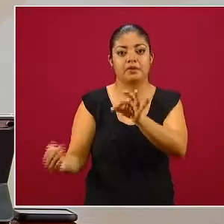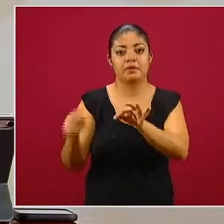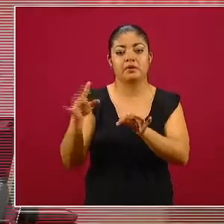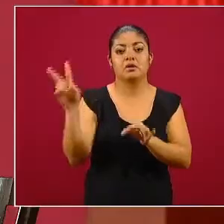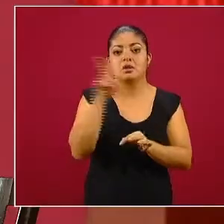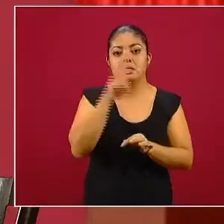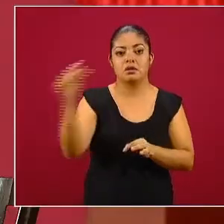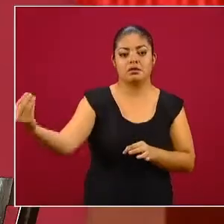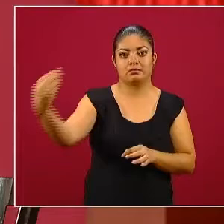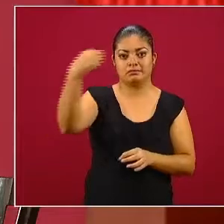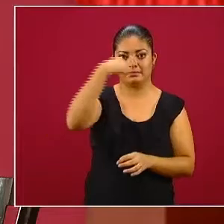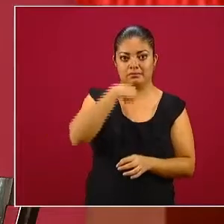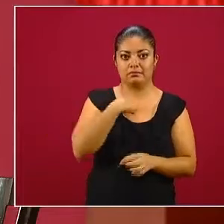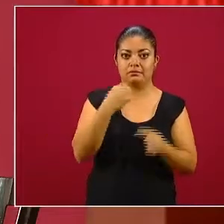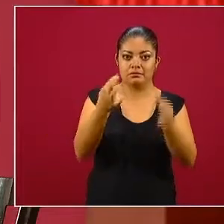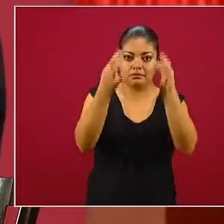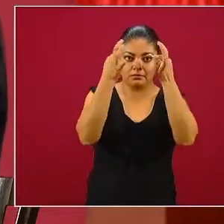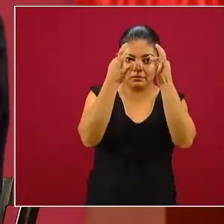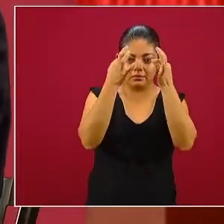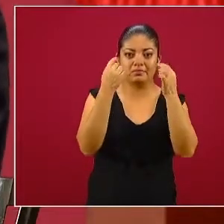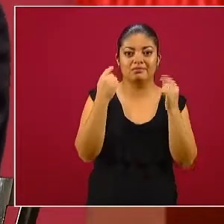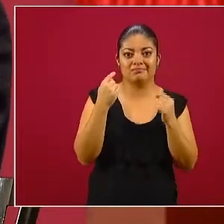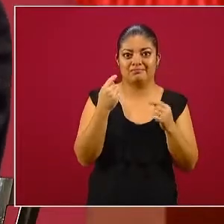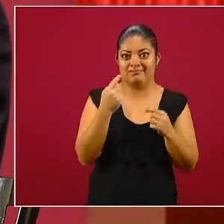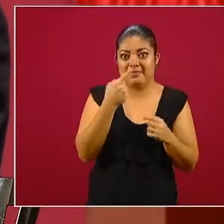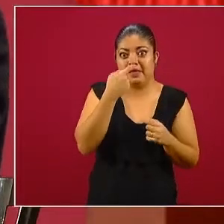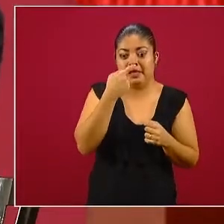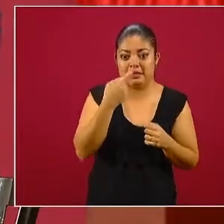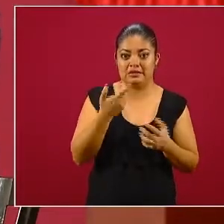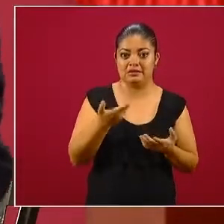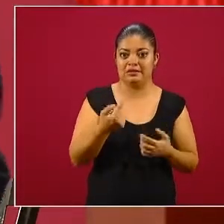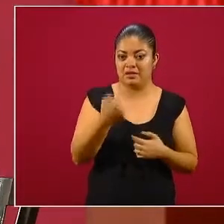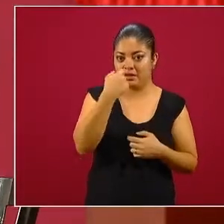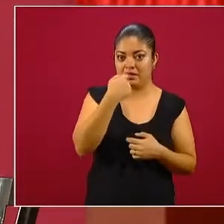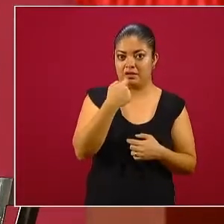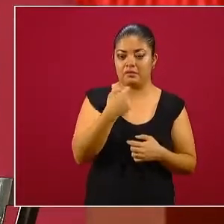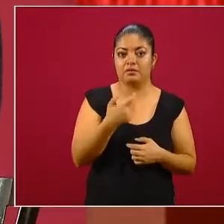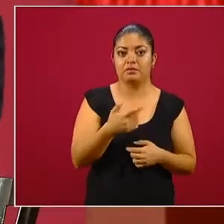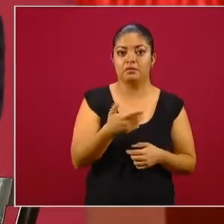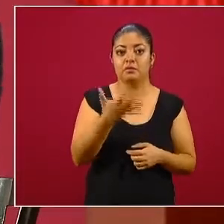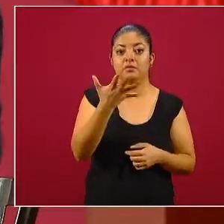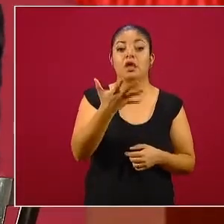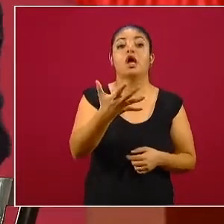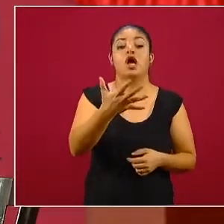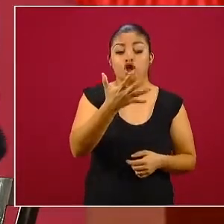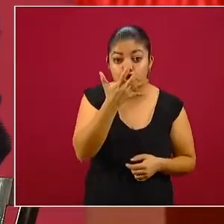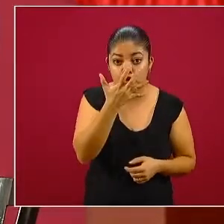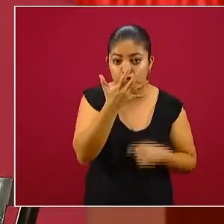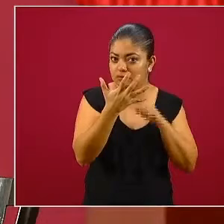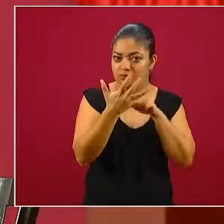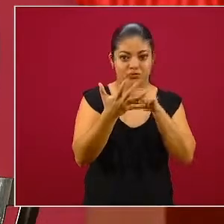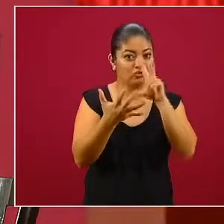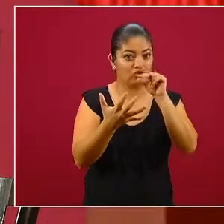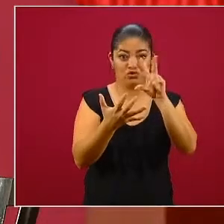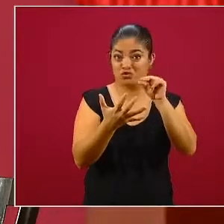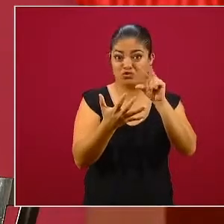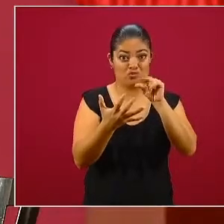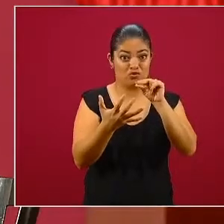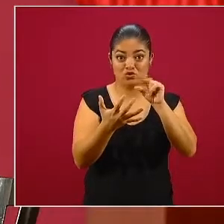respiratorias que pueden llegar a ojos, nariz y boca, contagiar. No usar las manos para proteger el estornudo, no, esto